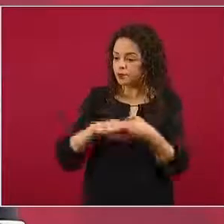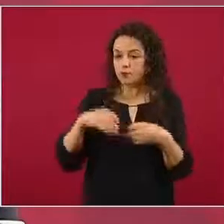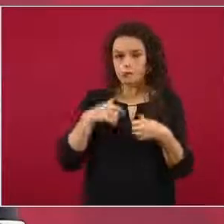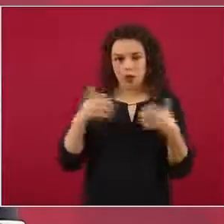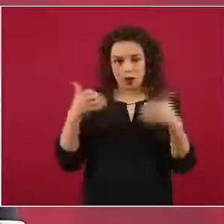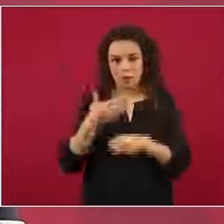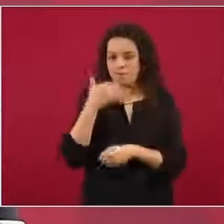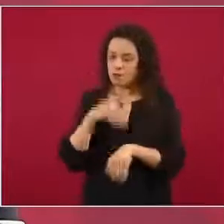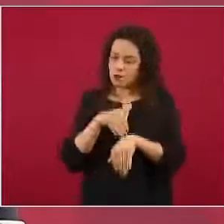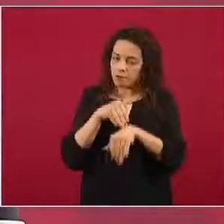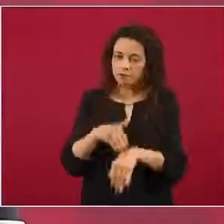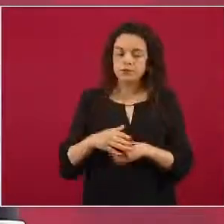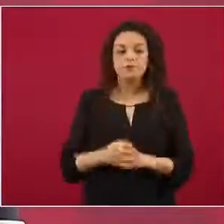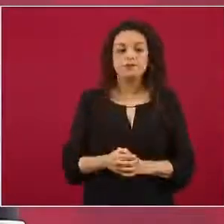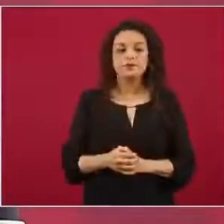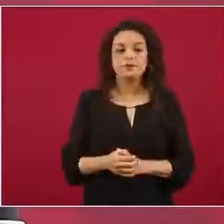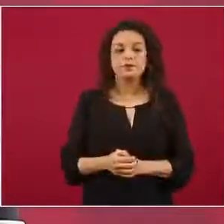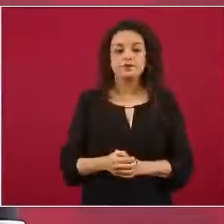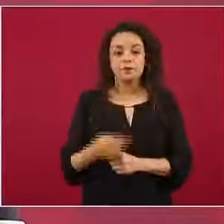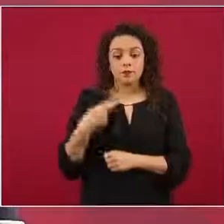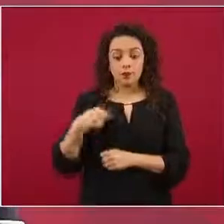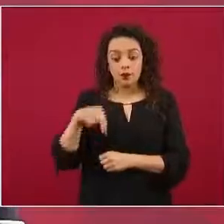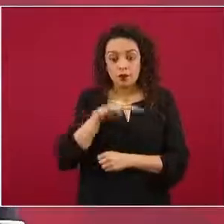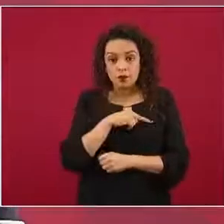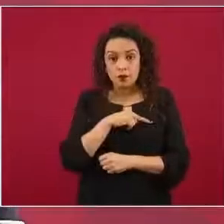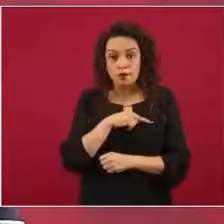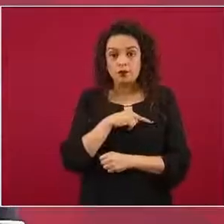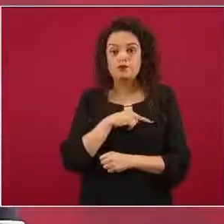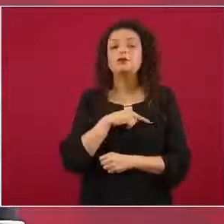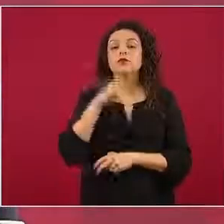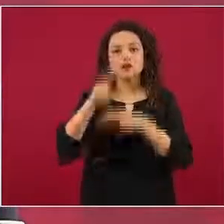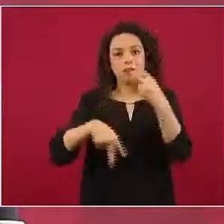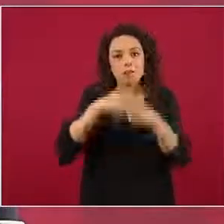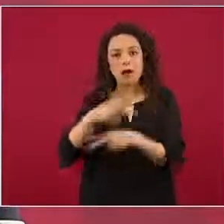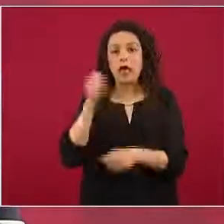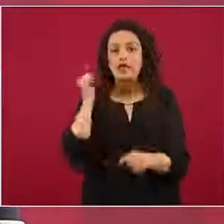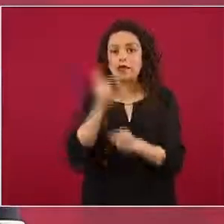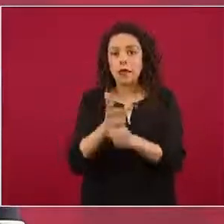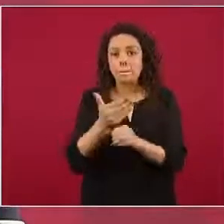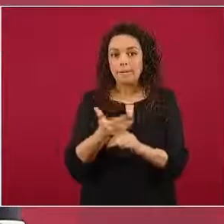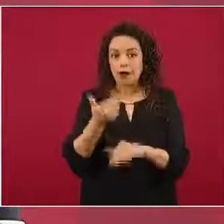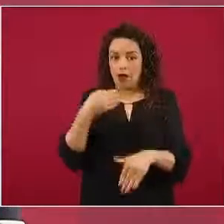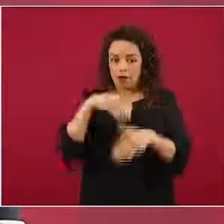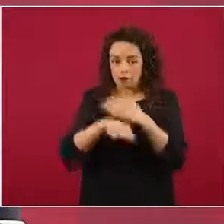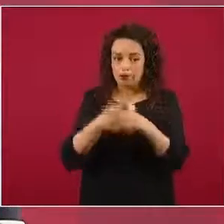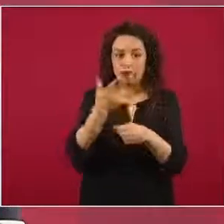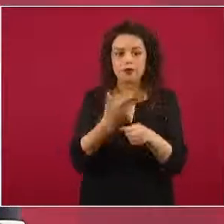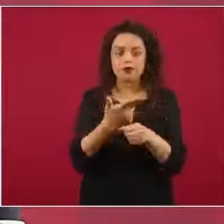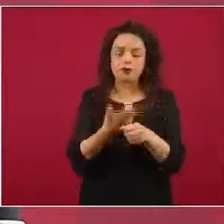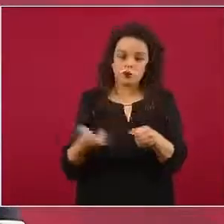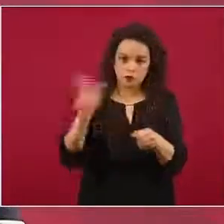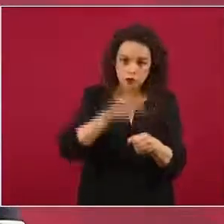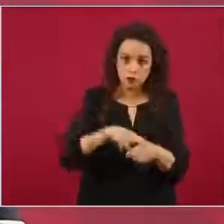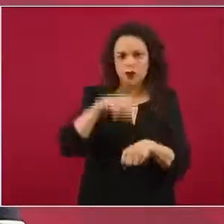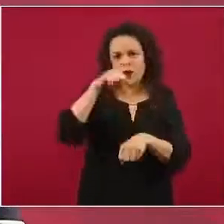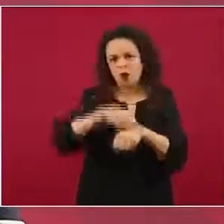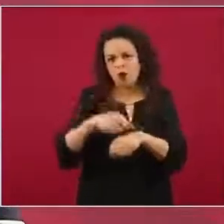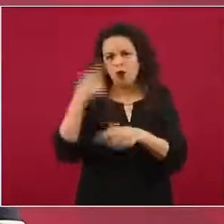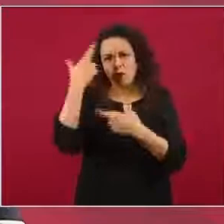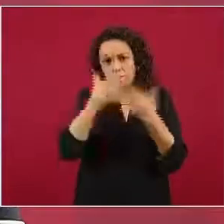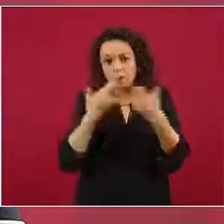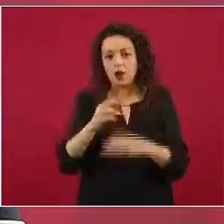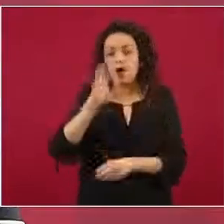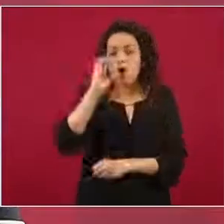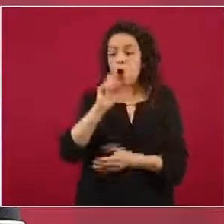si tomamos la decisión de demandar atención médica oportuna, de ventilar nuestros espacios y de realizar